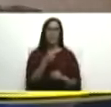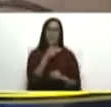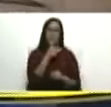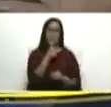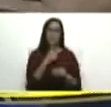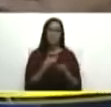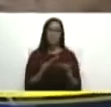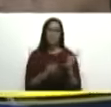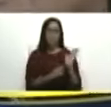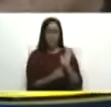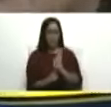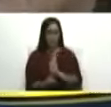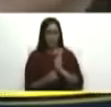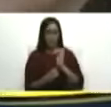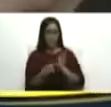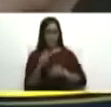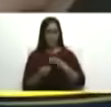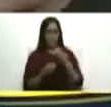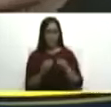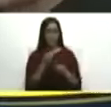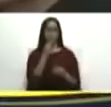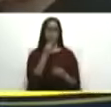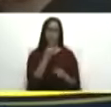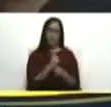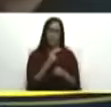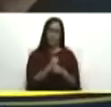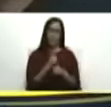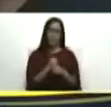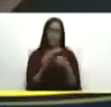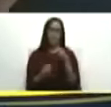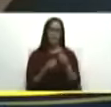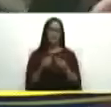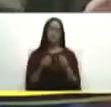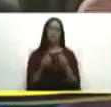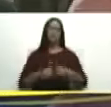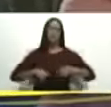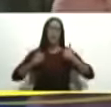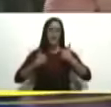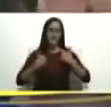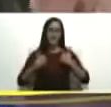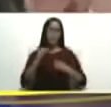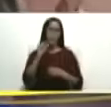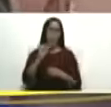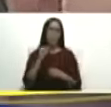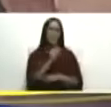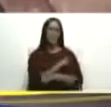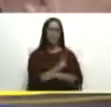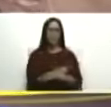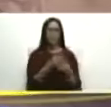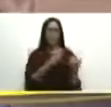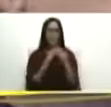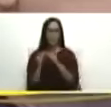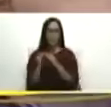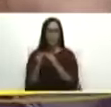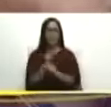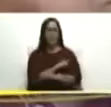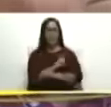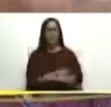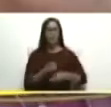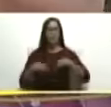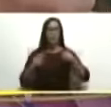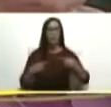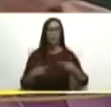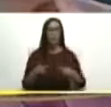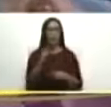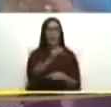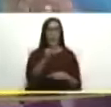el ejemplo para hacer milagros y hacer mucho más con poco, el poder comunal, el poder popular, los